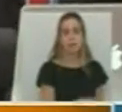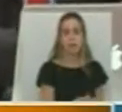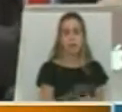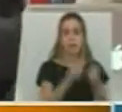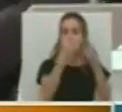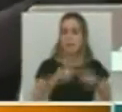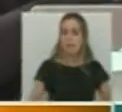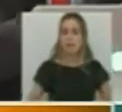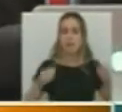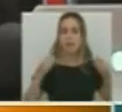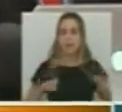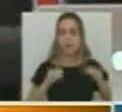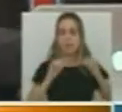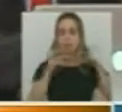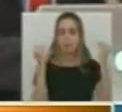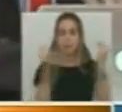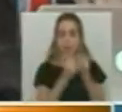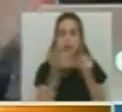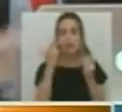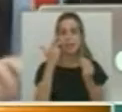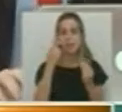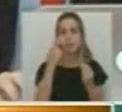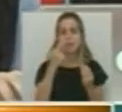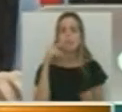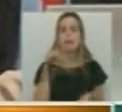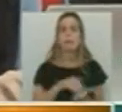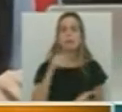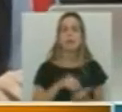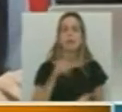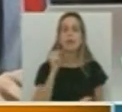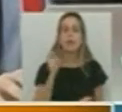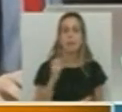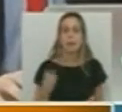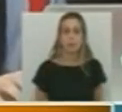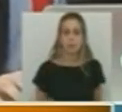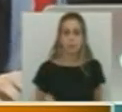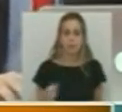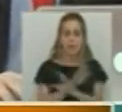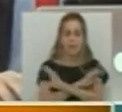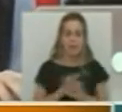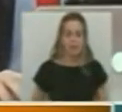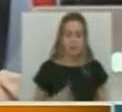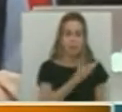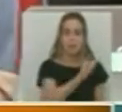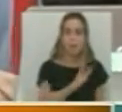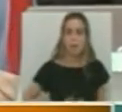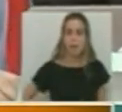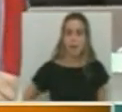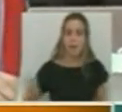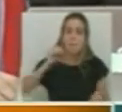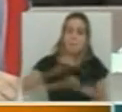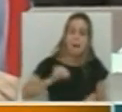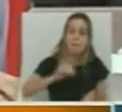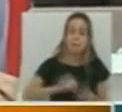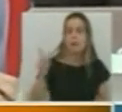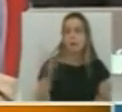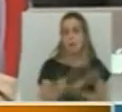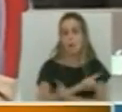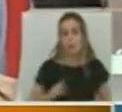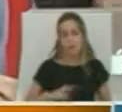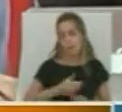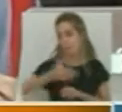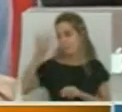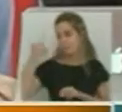de pesos, todos puestos en nuestra masa de dinero. No hay más. No hay un centavo más. Ya pusimos mucho para los policías, 4.000 millones de